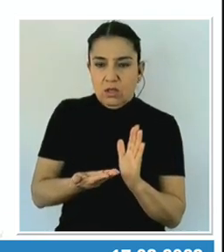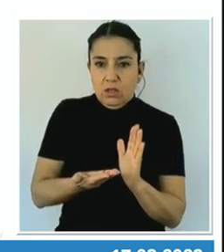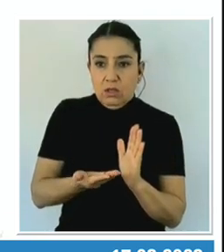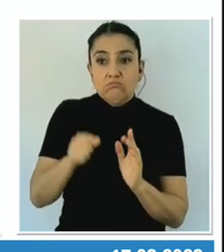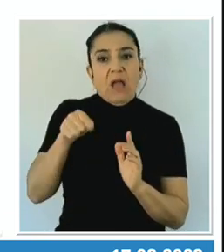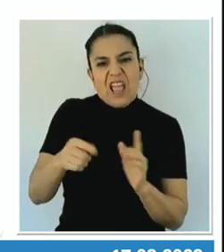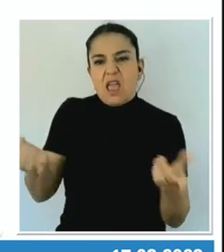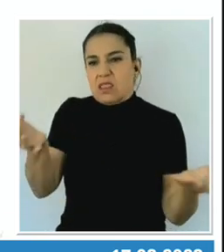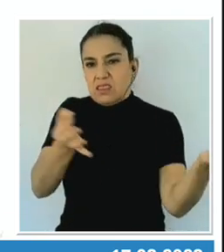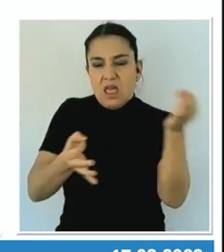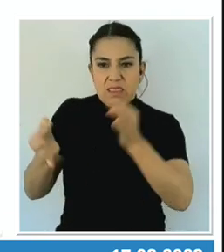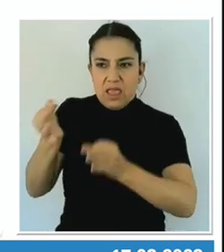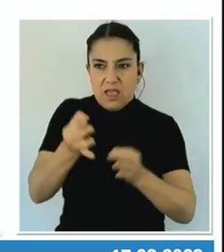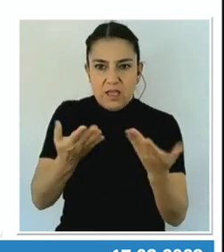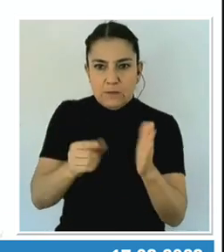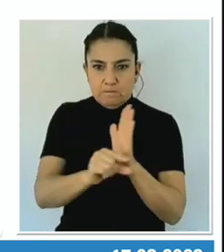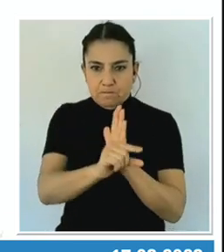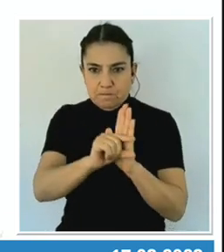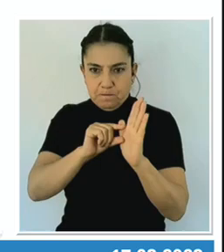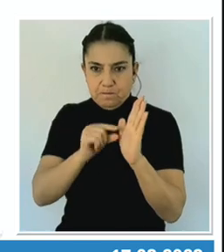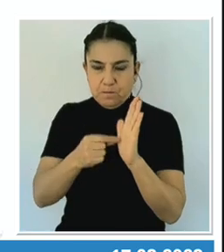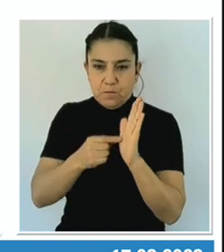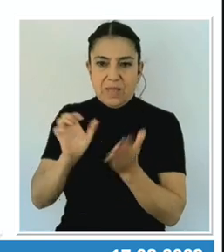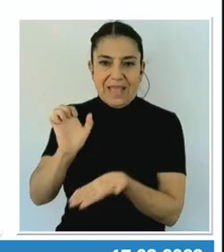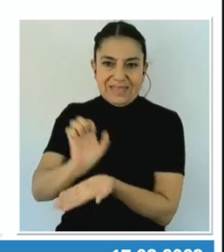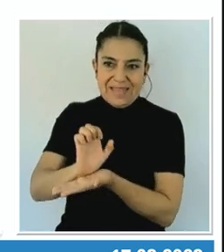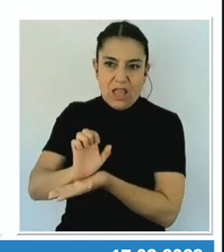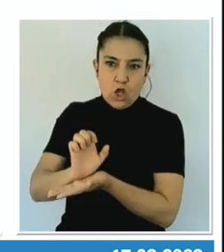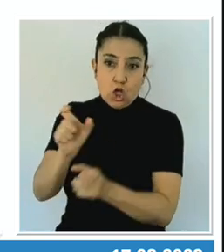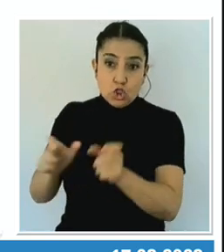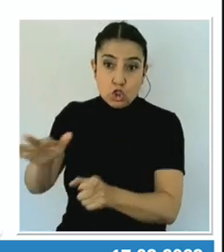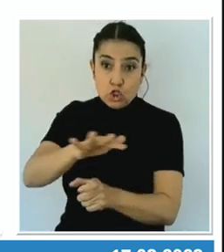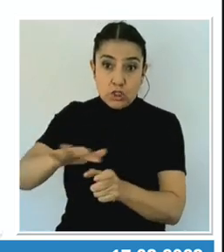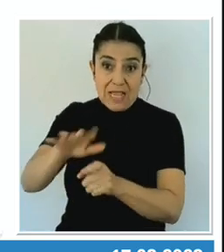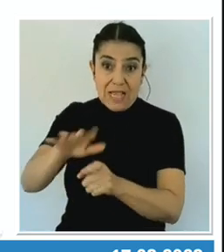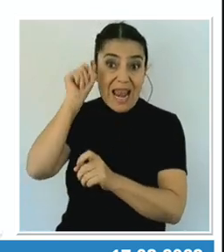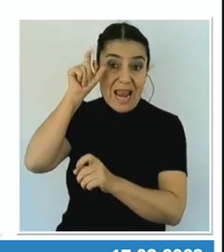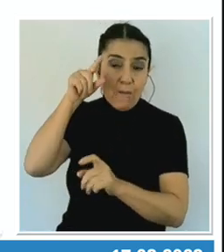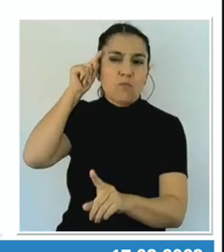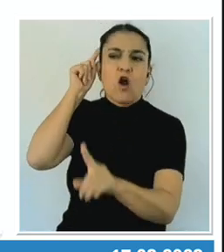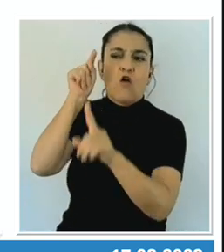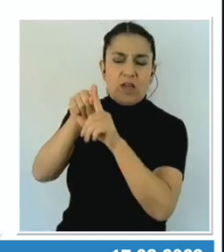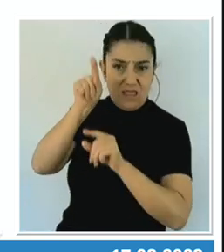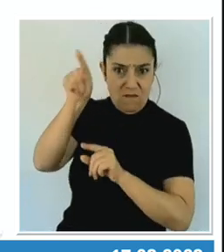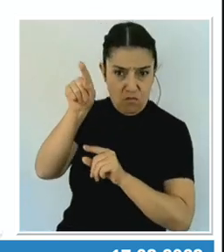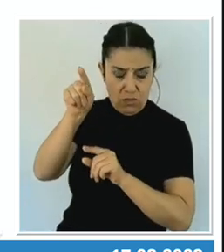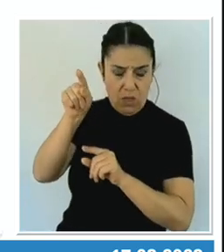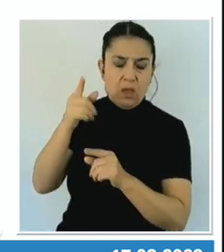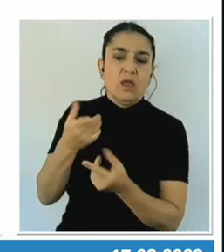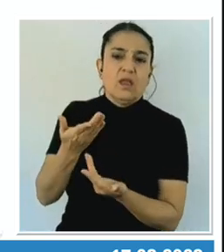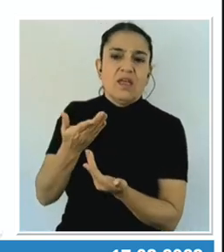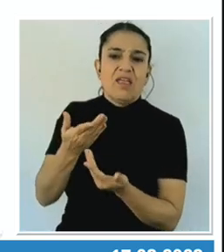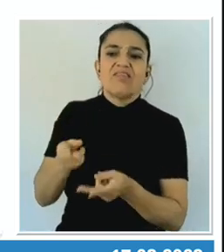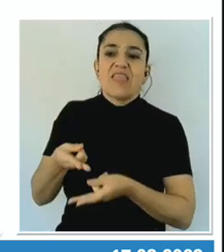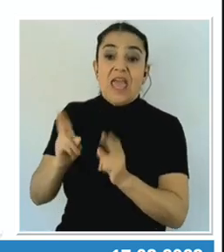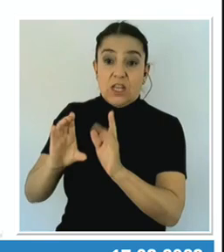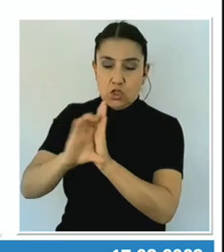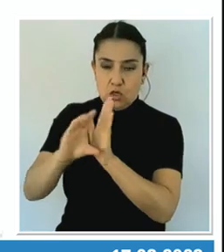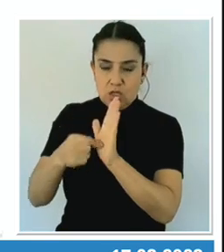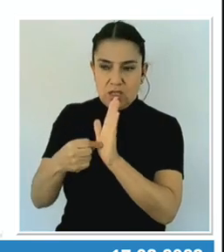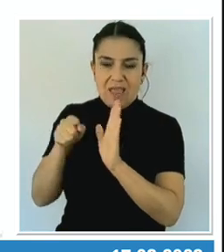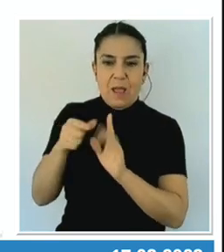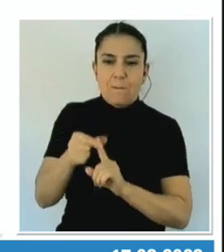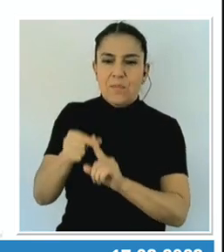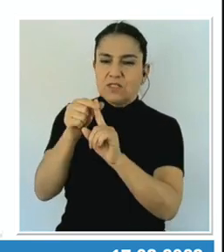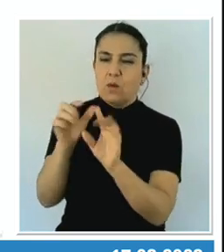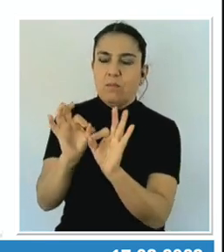la cláusula del Estado Social en Alemania, lo que se buscaba era que el derecho constitucional y ese principio en particular